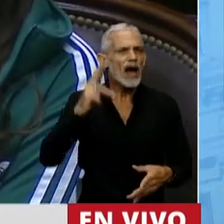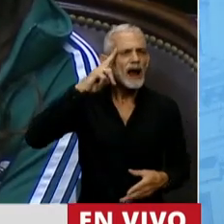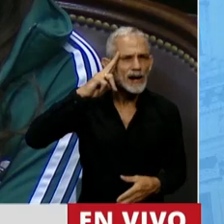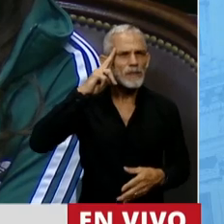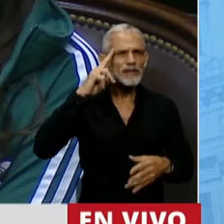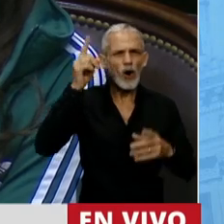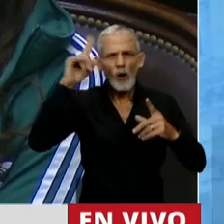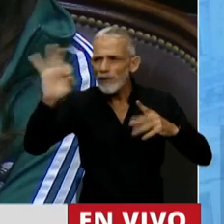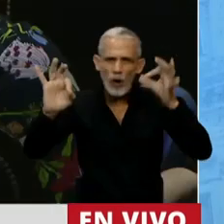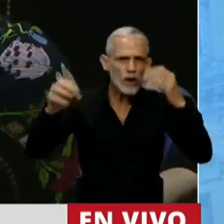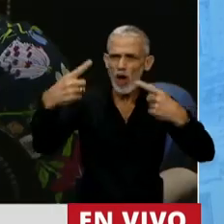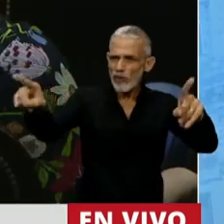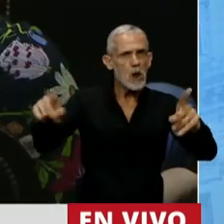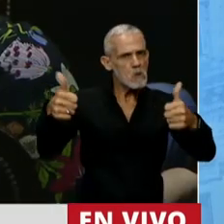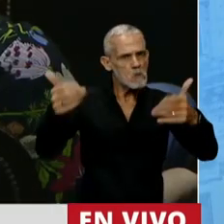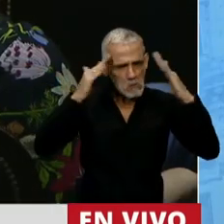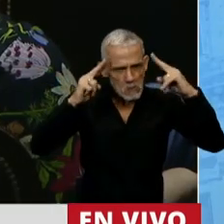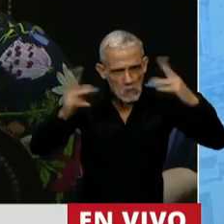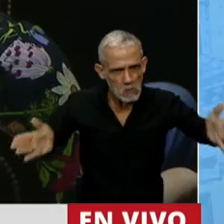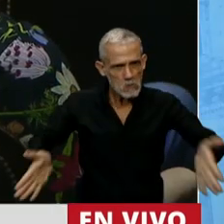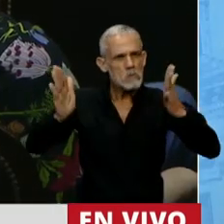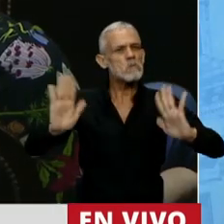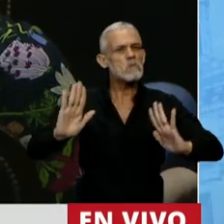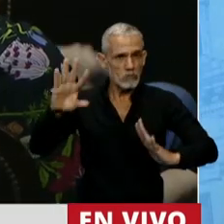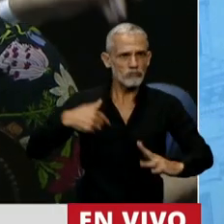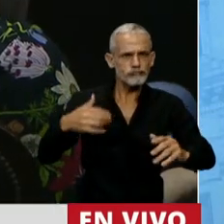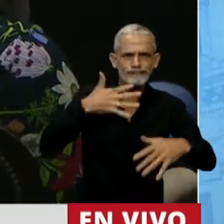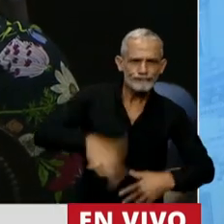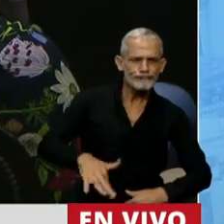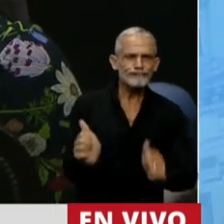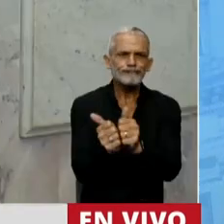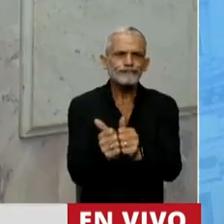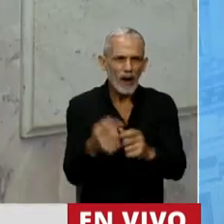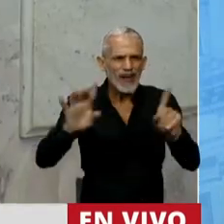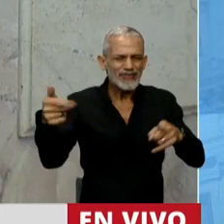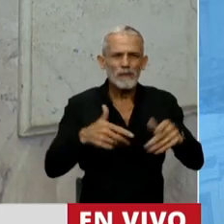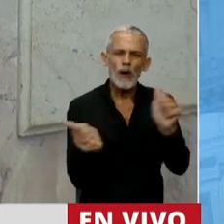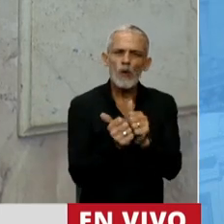las diferentes opiniones. He entendido y he acompañado